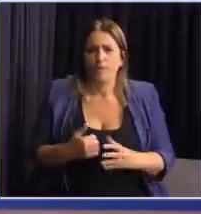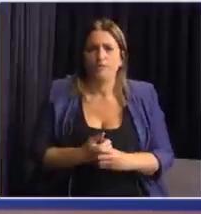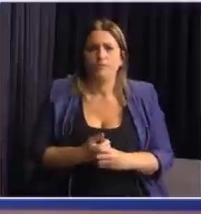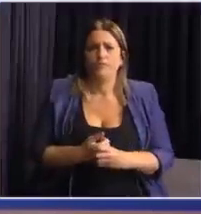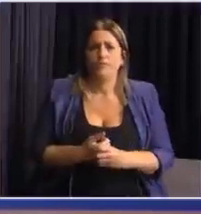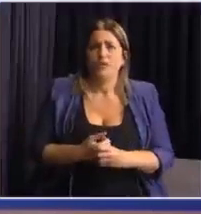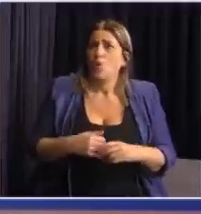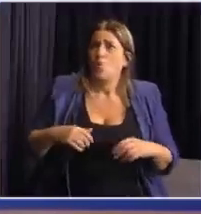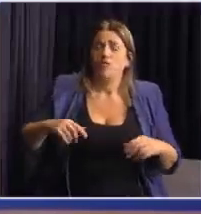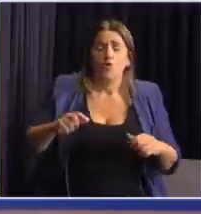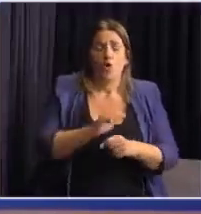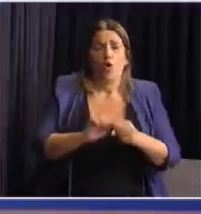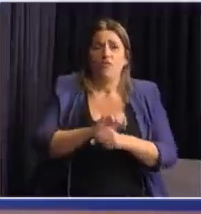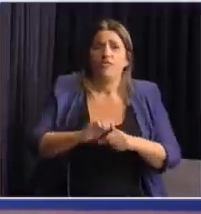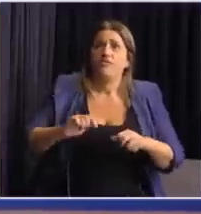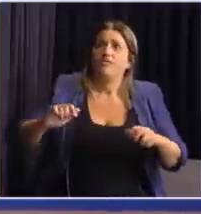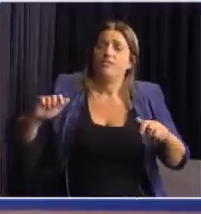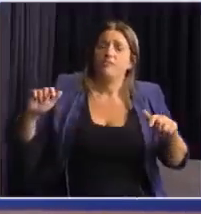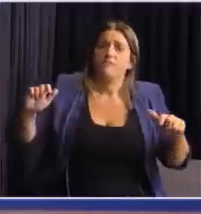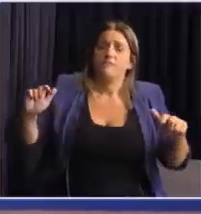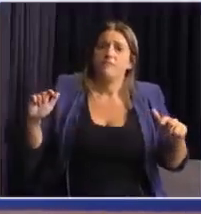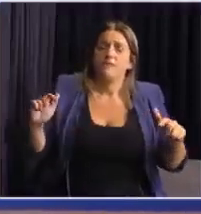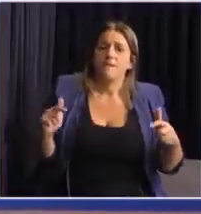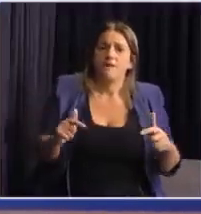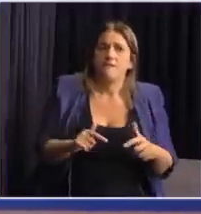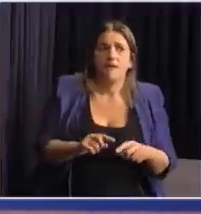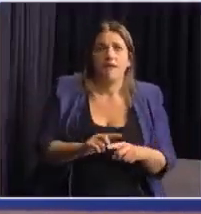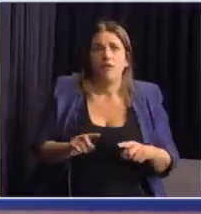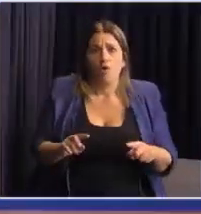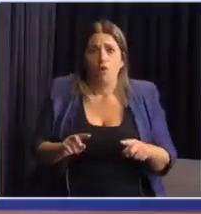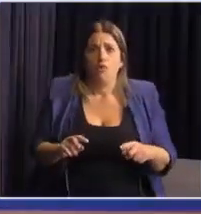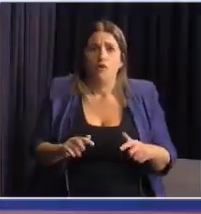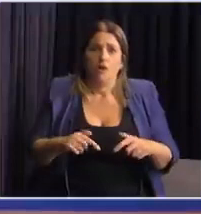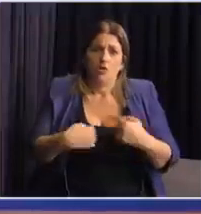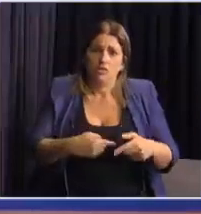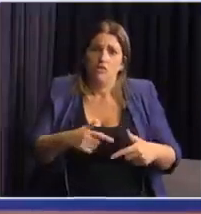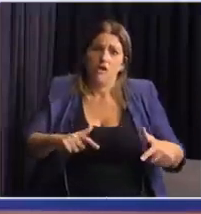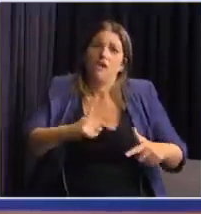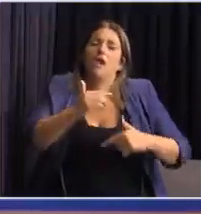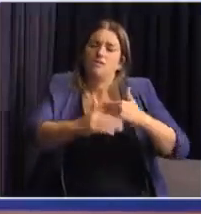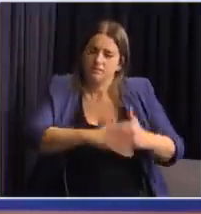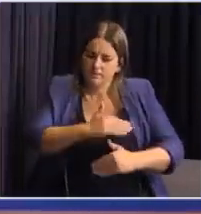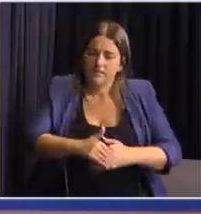los casos no bajan lo suficiente, obviamente se aplaza, aunque el plan de vacunación